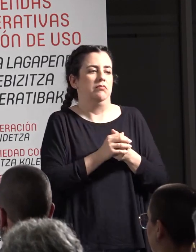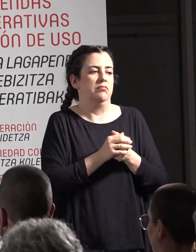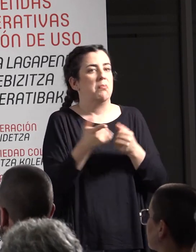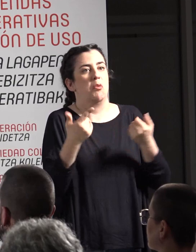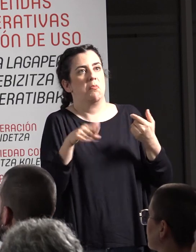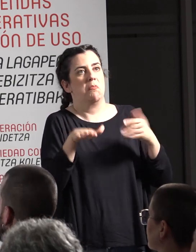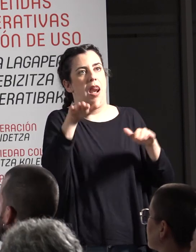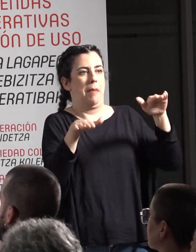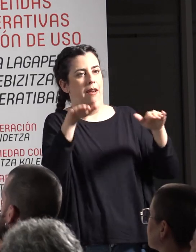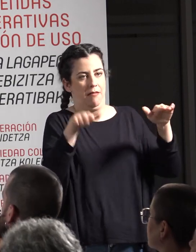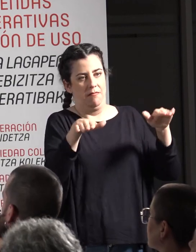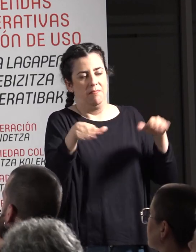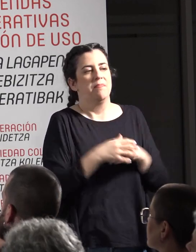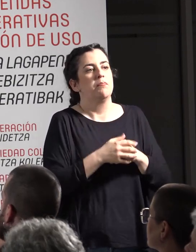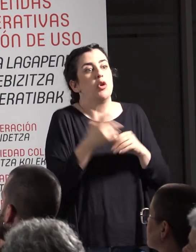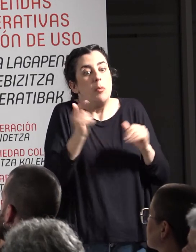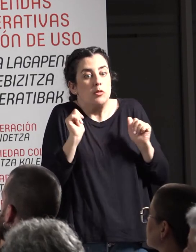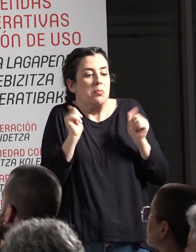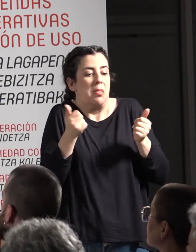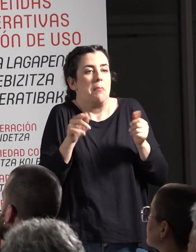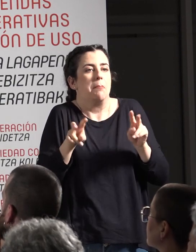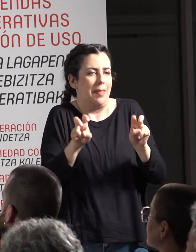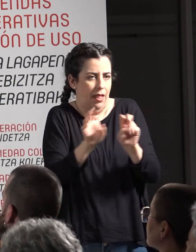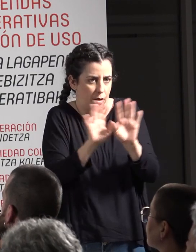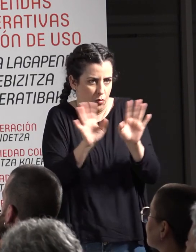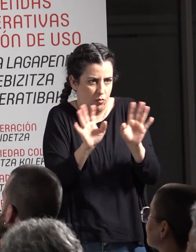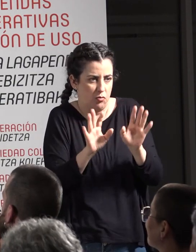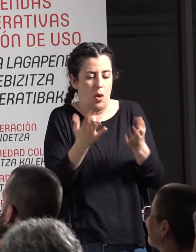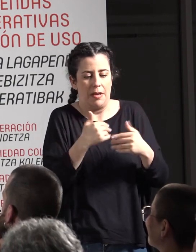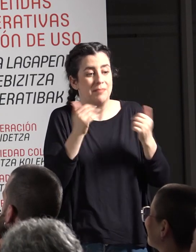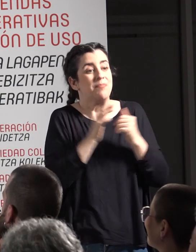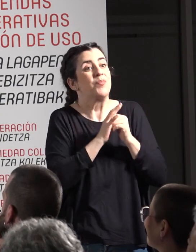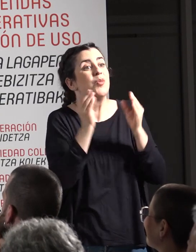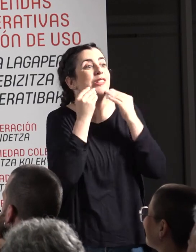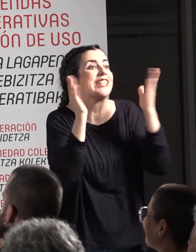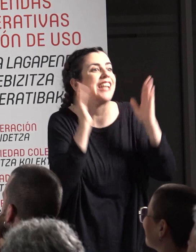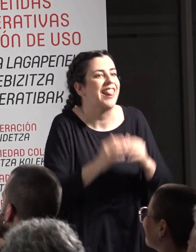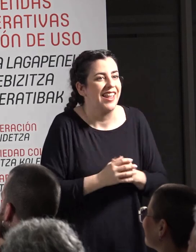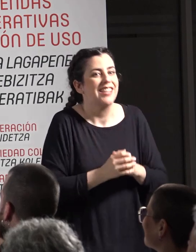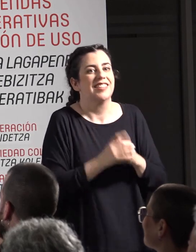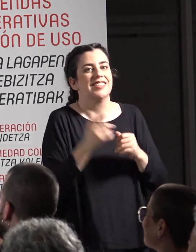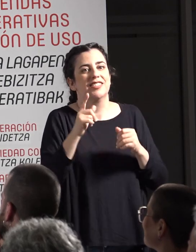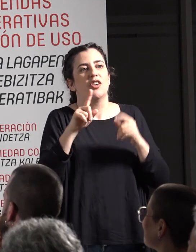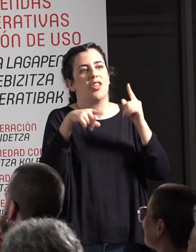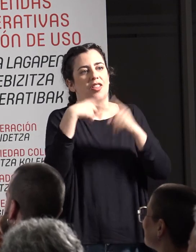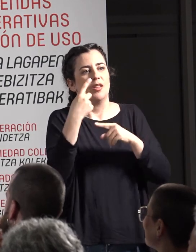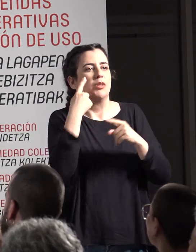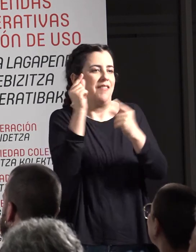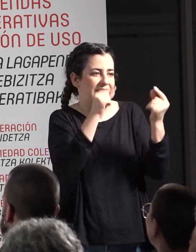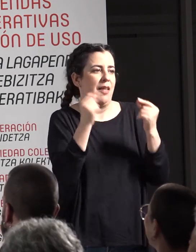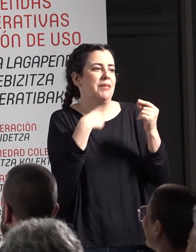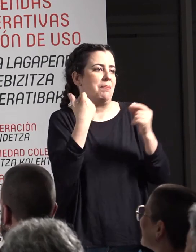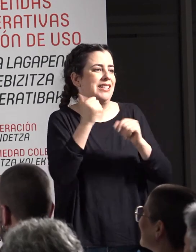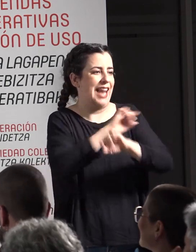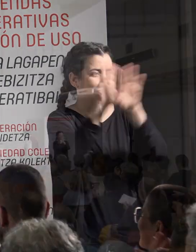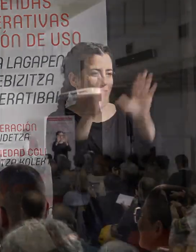paritaria. Estamos al principio, ¿eh? De esto no hay más. Bueno, muchas gracias. Supongo que en el debate pues, se podrán aclarar más cosas.